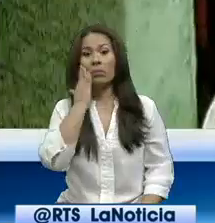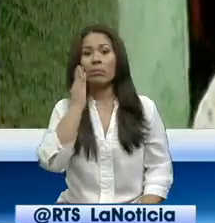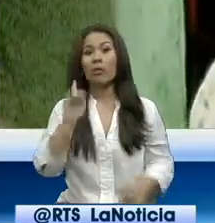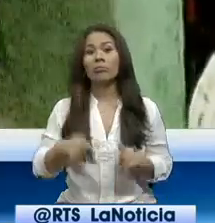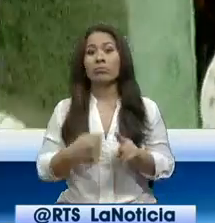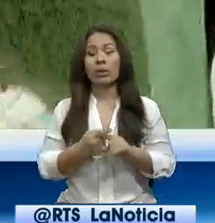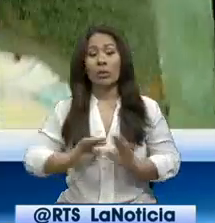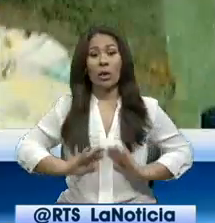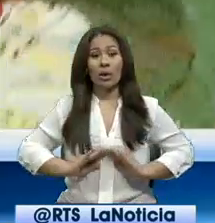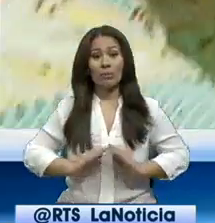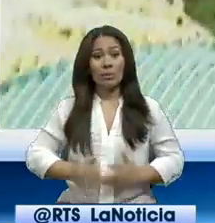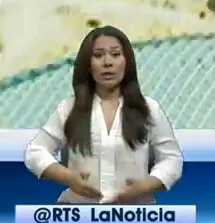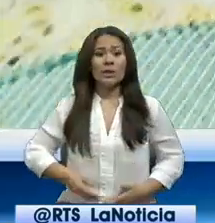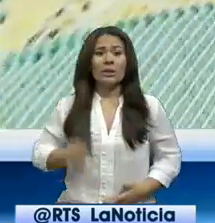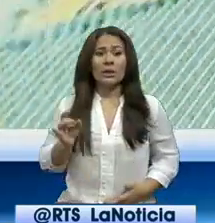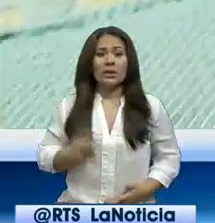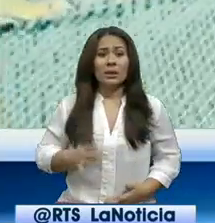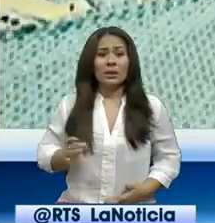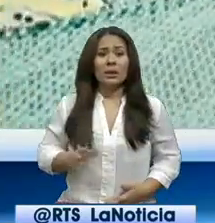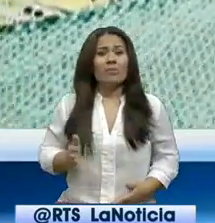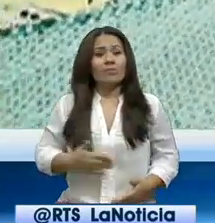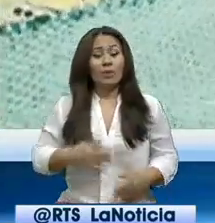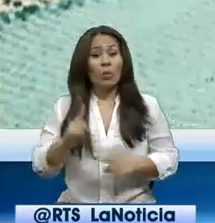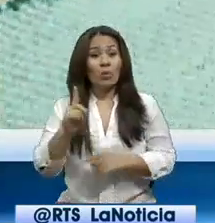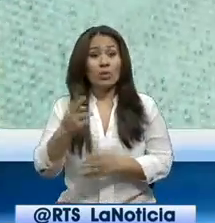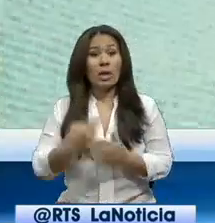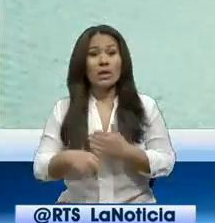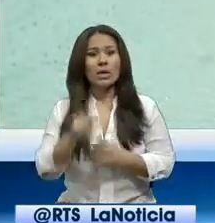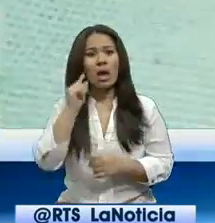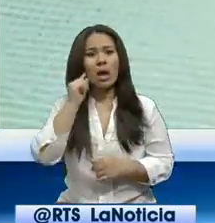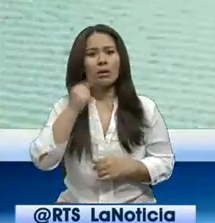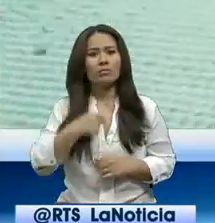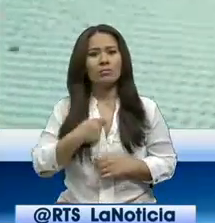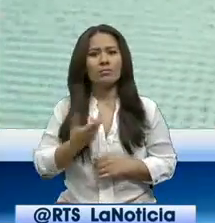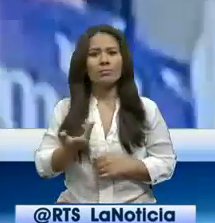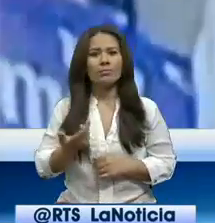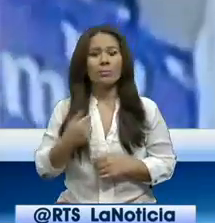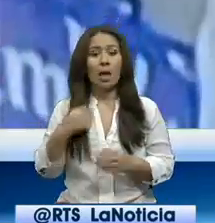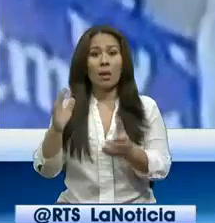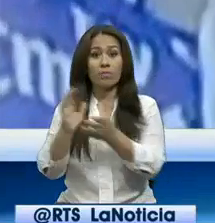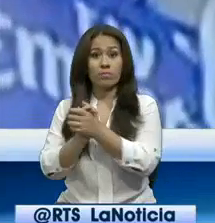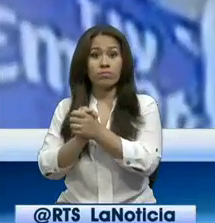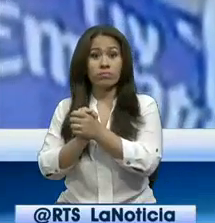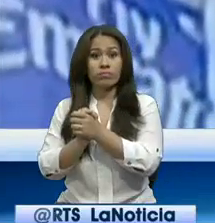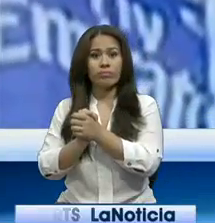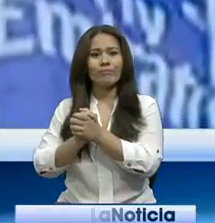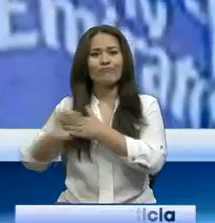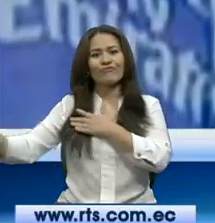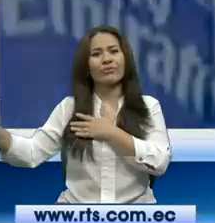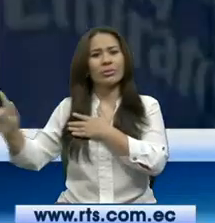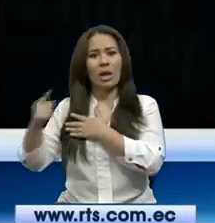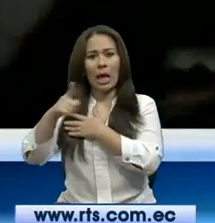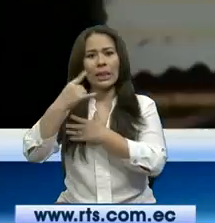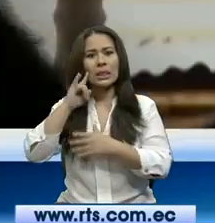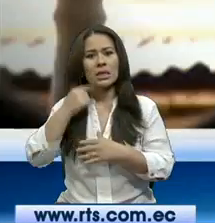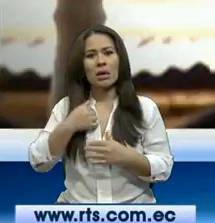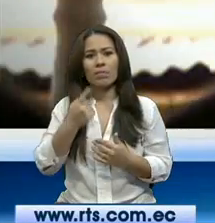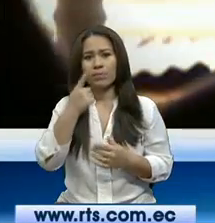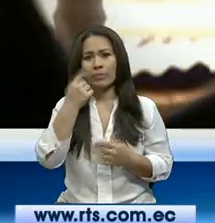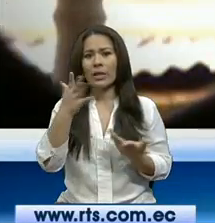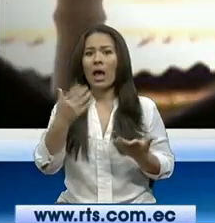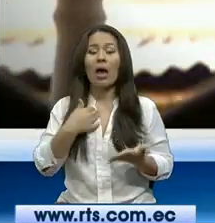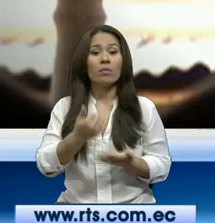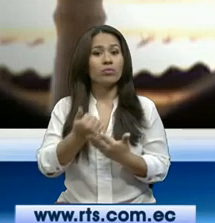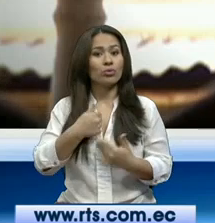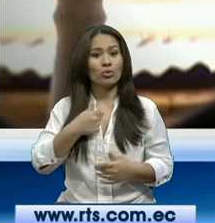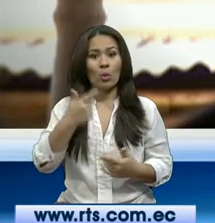estaba embarazada de su única hija, afirma que ella se quedó sin pareja y la niña sin su padre. Nadie me ayuda